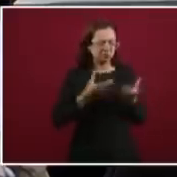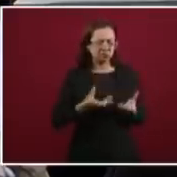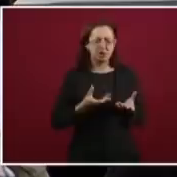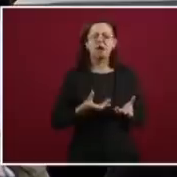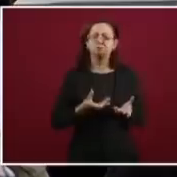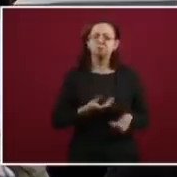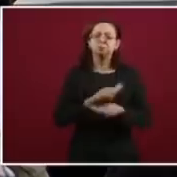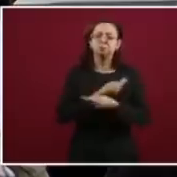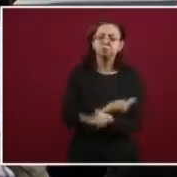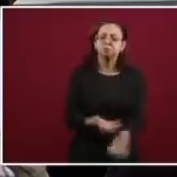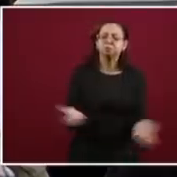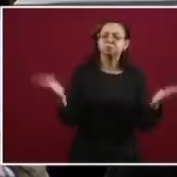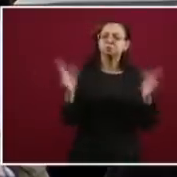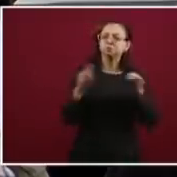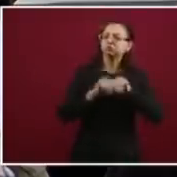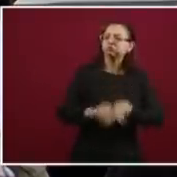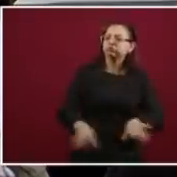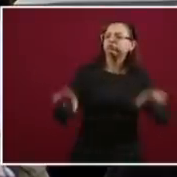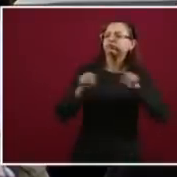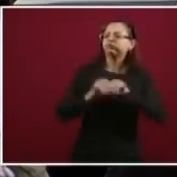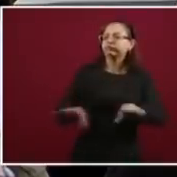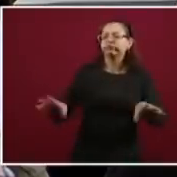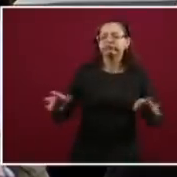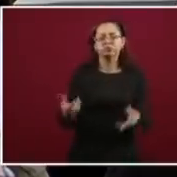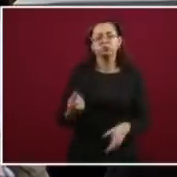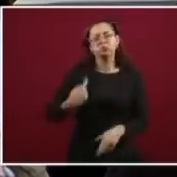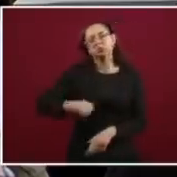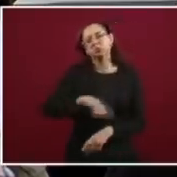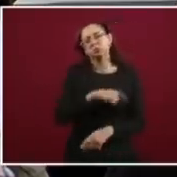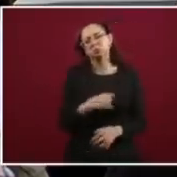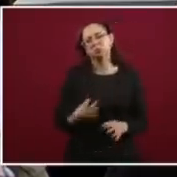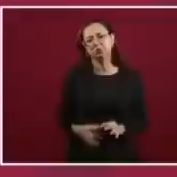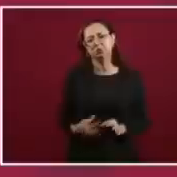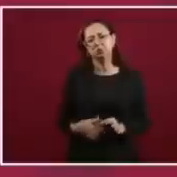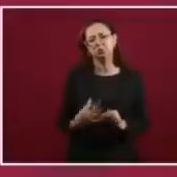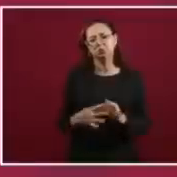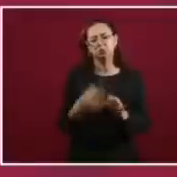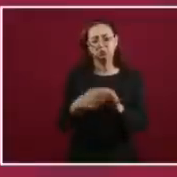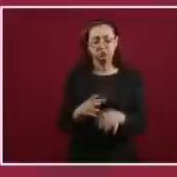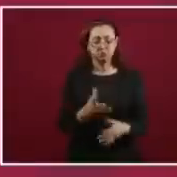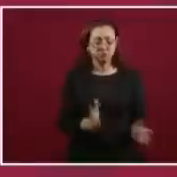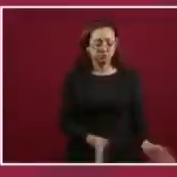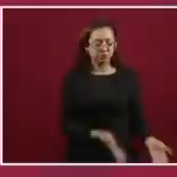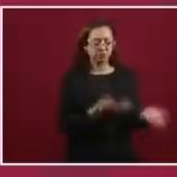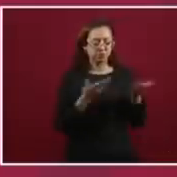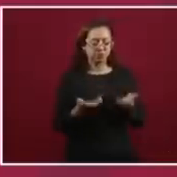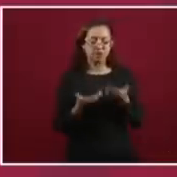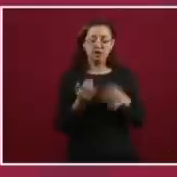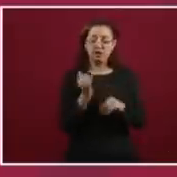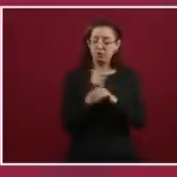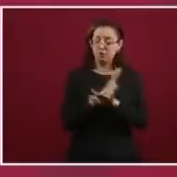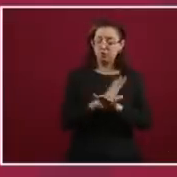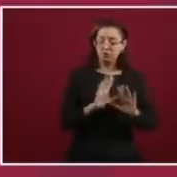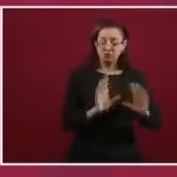y eso es lo que estamos haciendo a partir de la información este